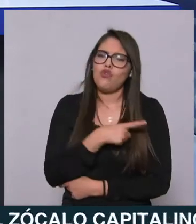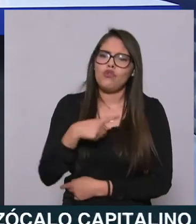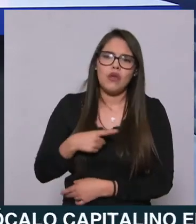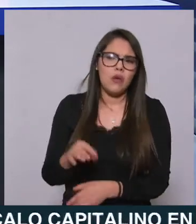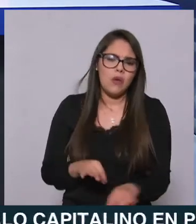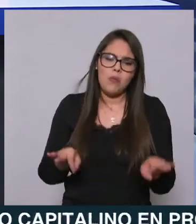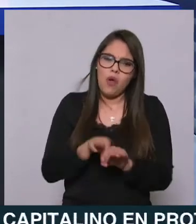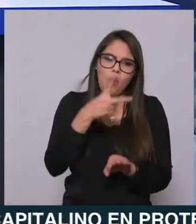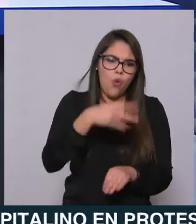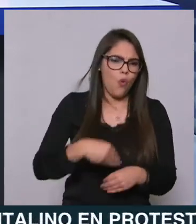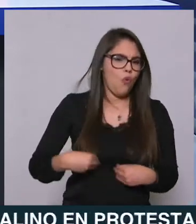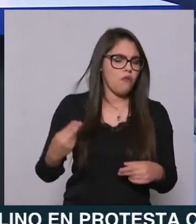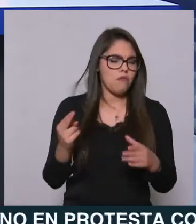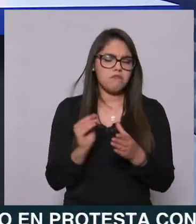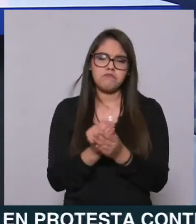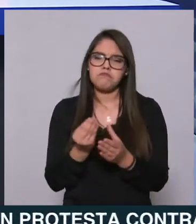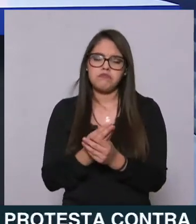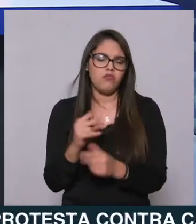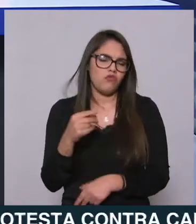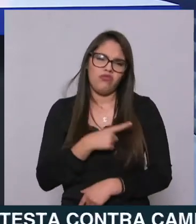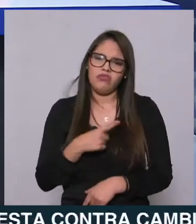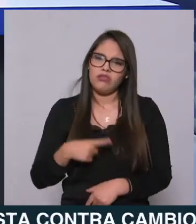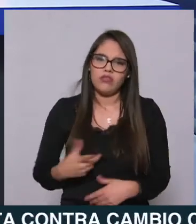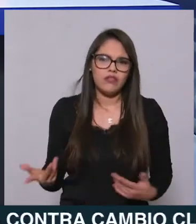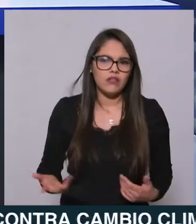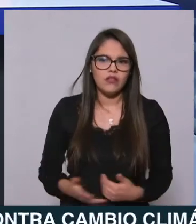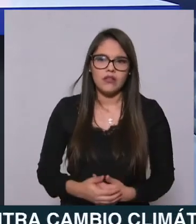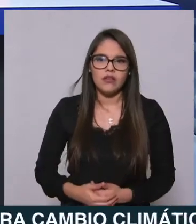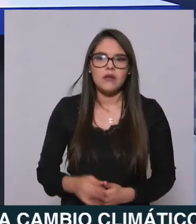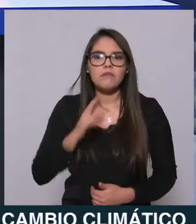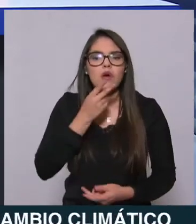la vida privada de los demás. Levantar Aleida. la mano y decir yo puedo ayudar.